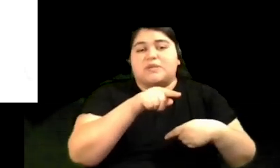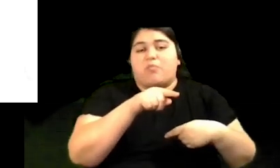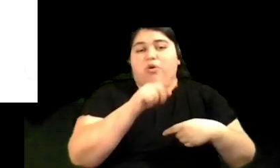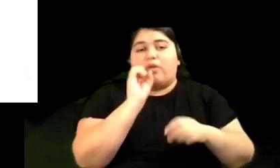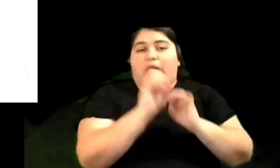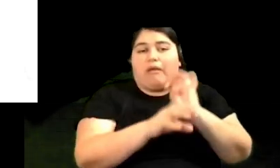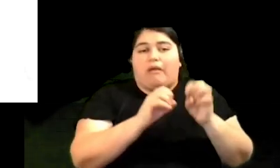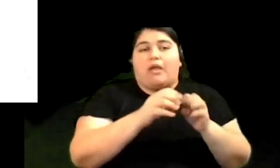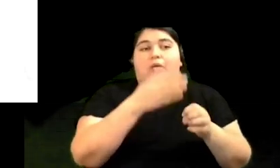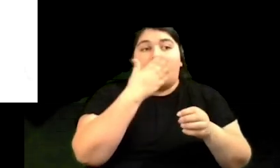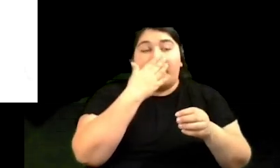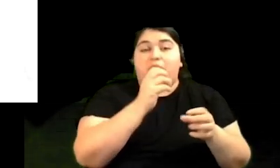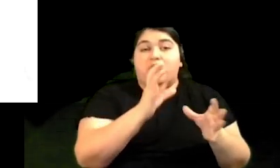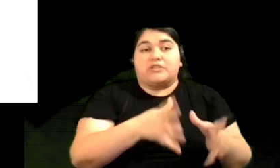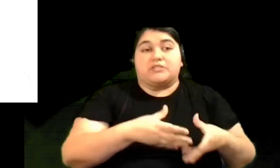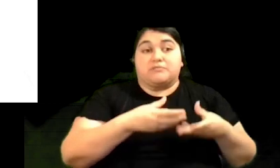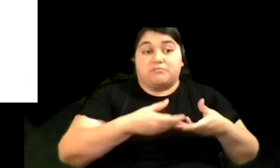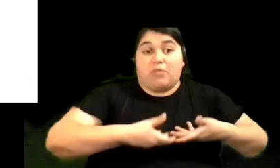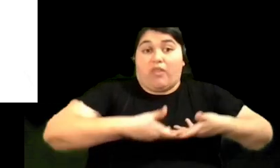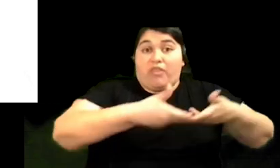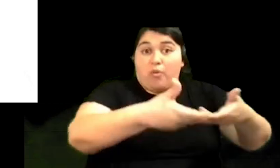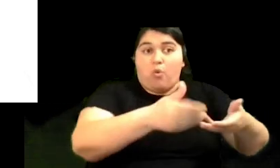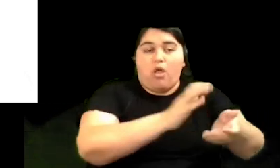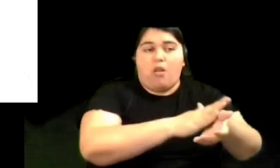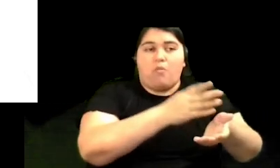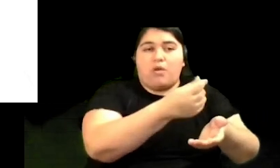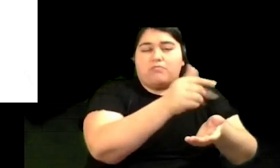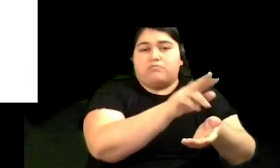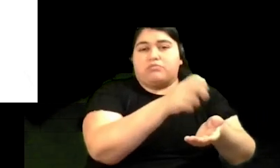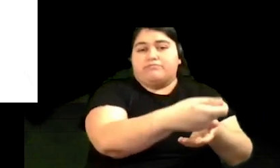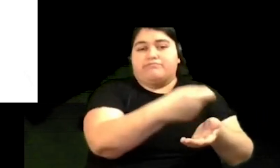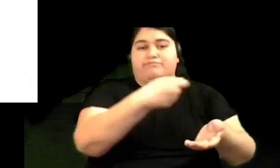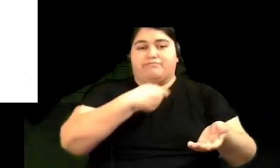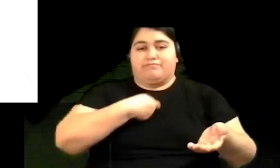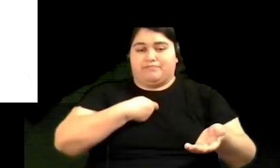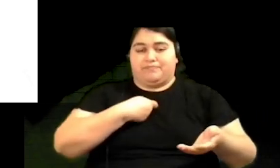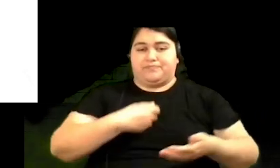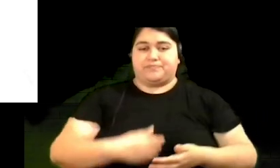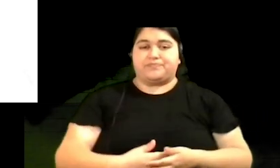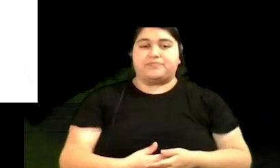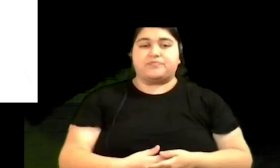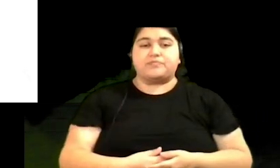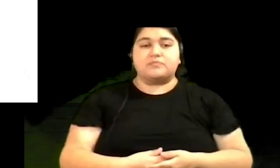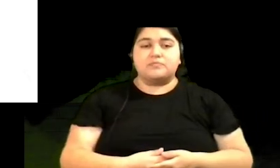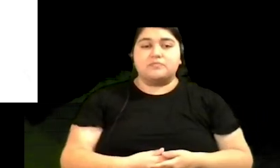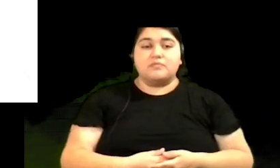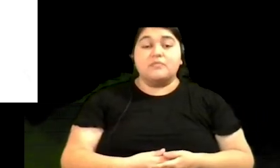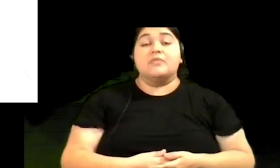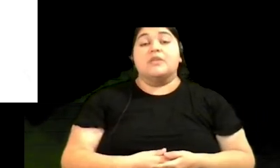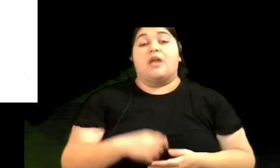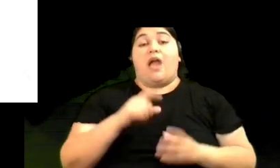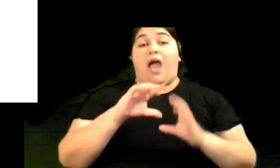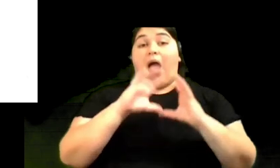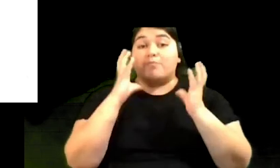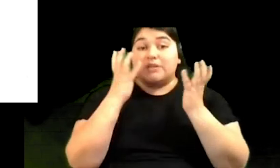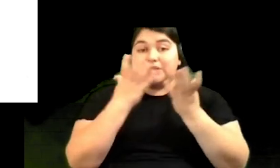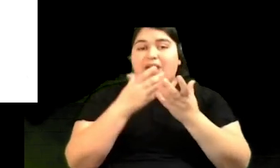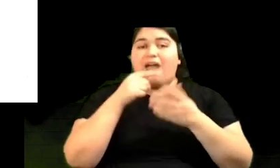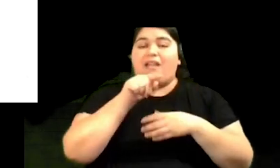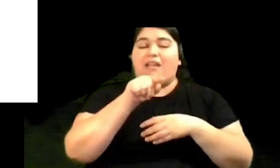el reembolso al devolverlo, este depósito. La exposición ambiental, en un